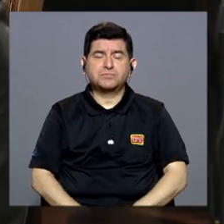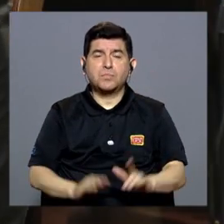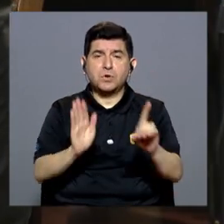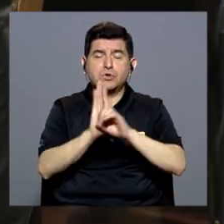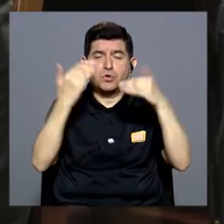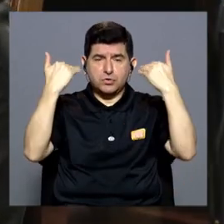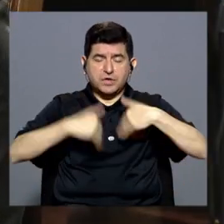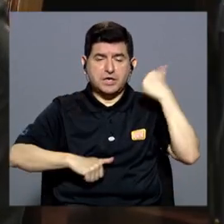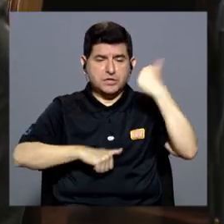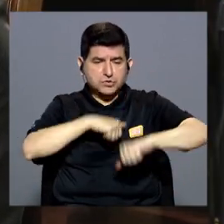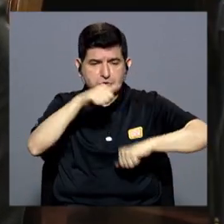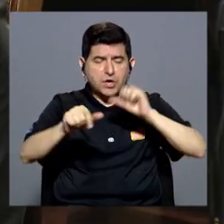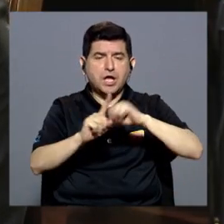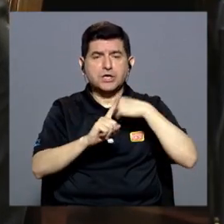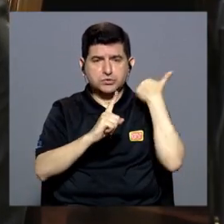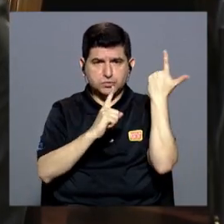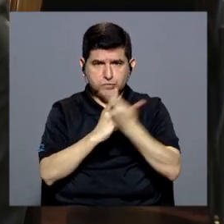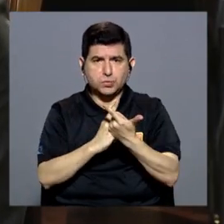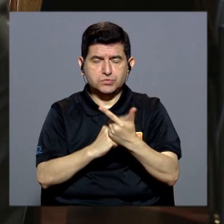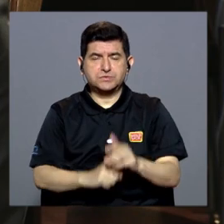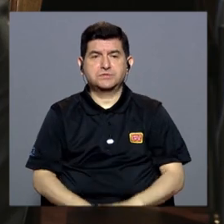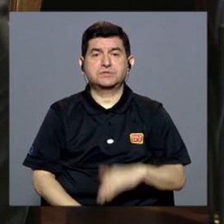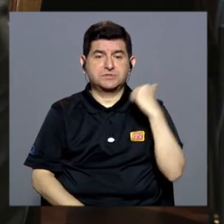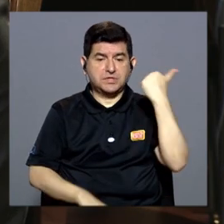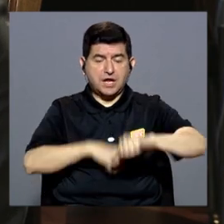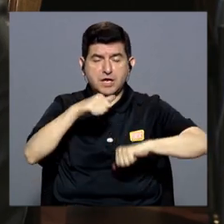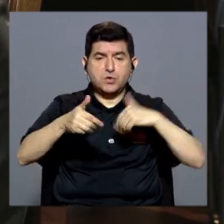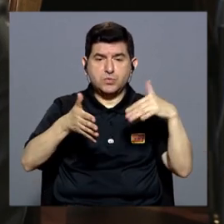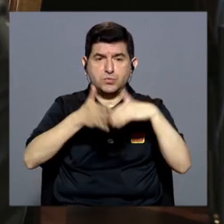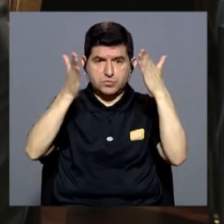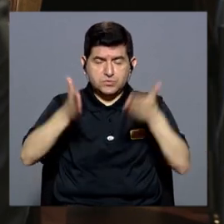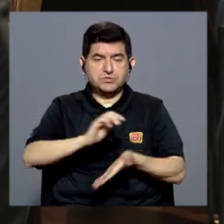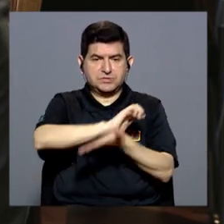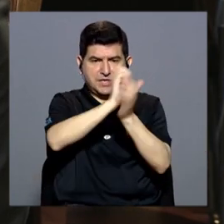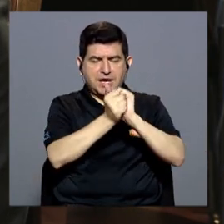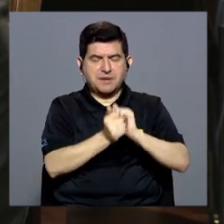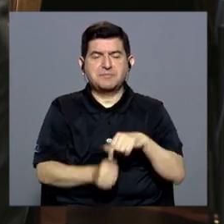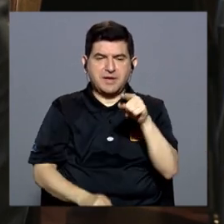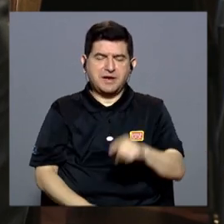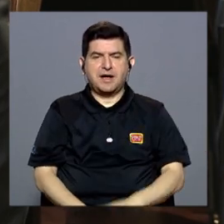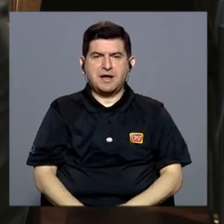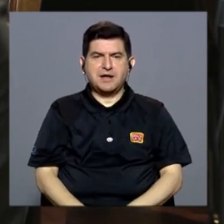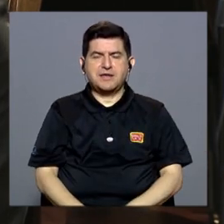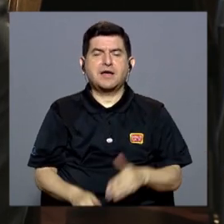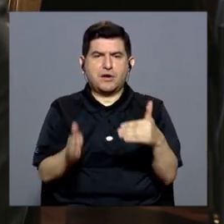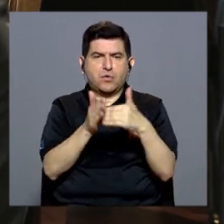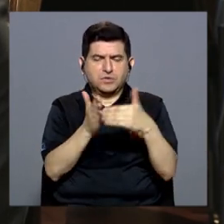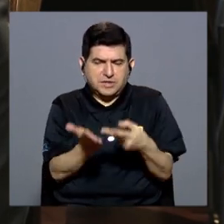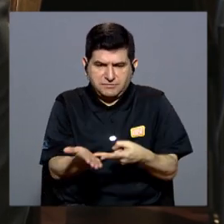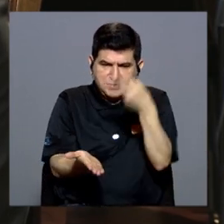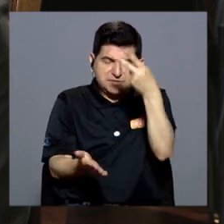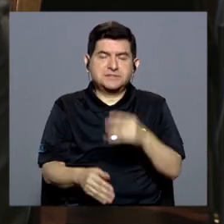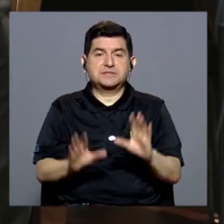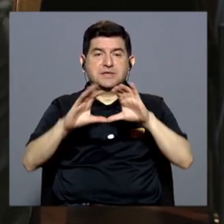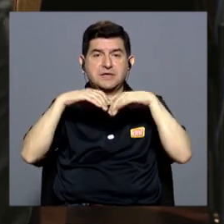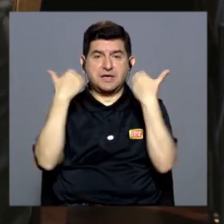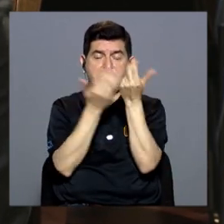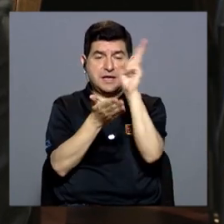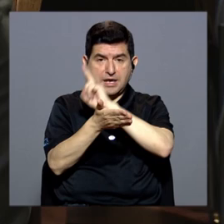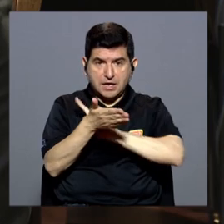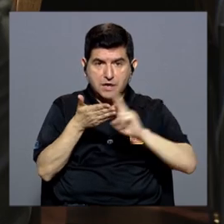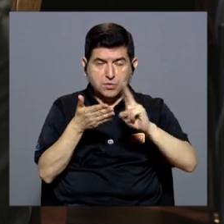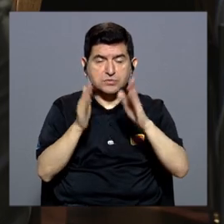humanos son luchas sociales y casualmente las luchas de los estudiantes se convierten en reivindicaciones y es ahí donde el Consejo Universitario ha